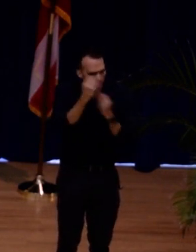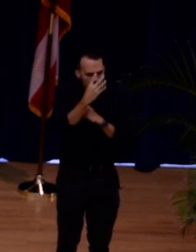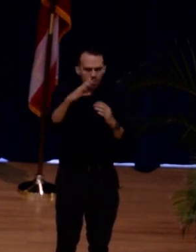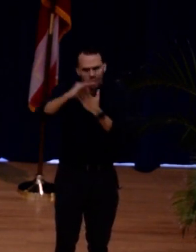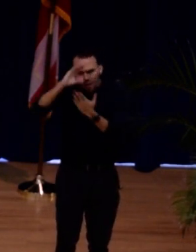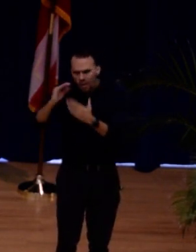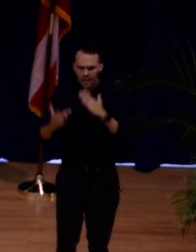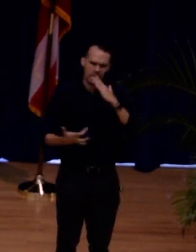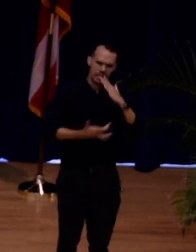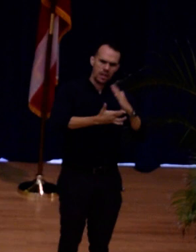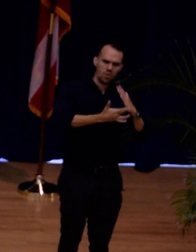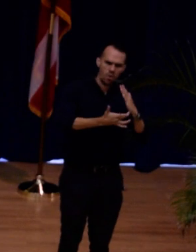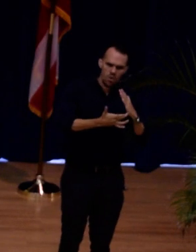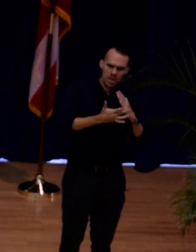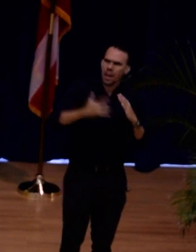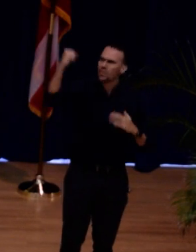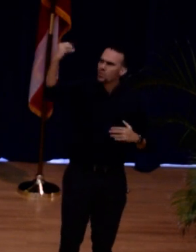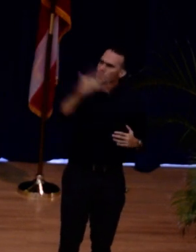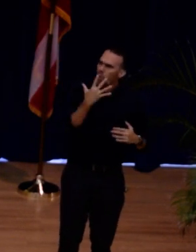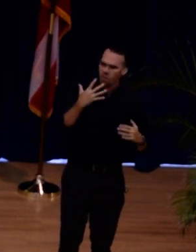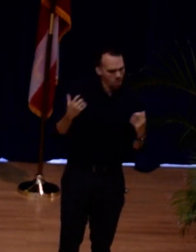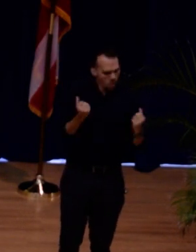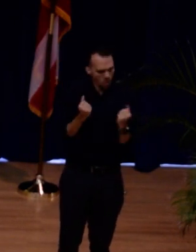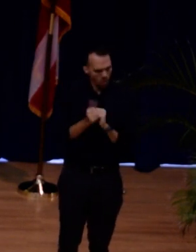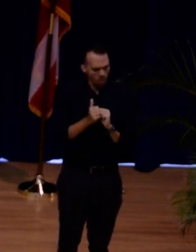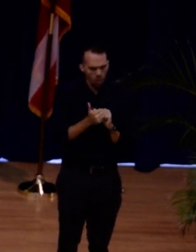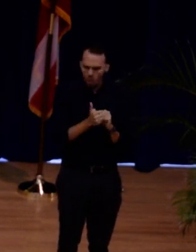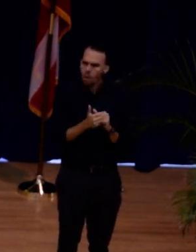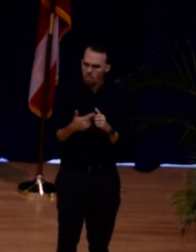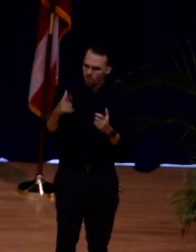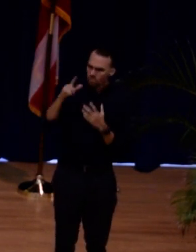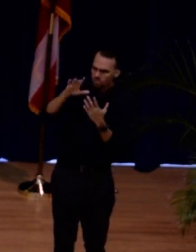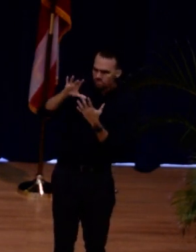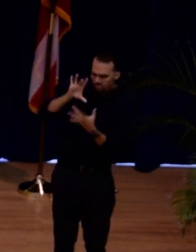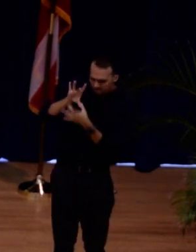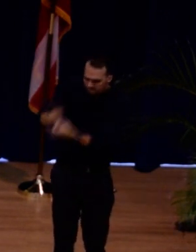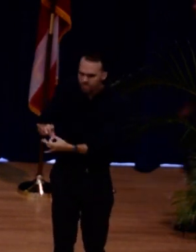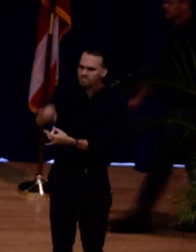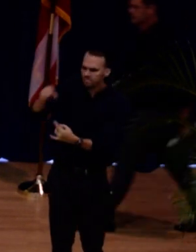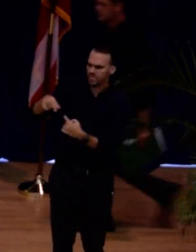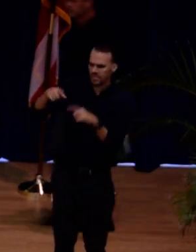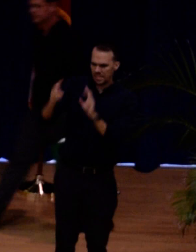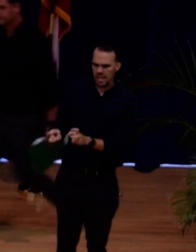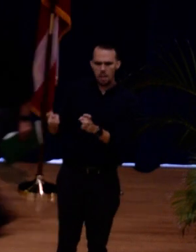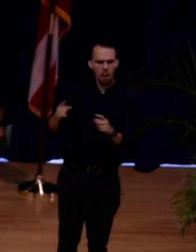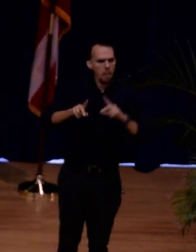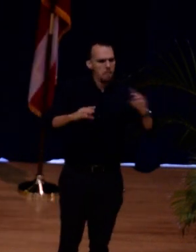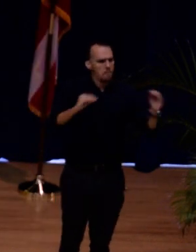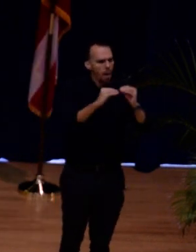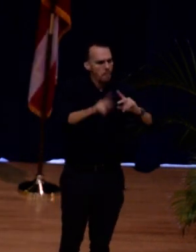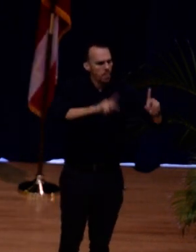acceso a las tecnologías solares y cómo la gente se ha acercado a ese tema, ¿verdad? Una de las historias que